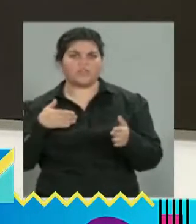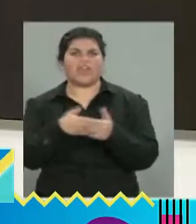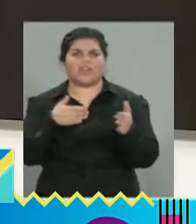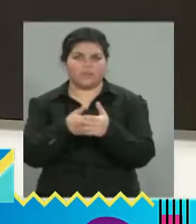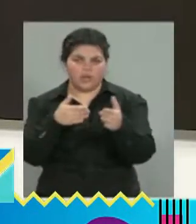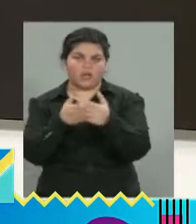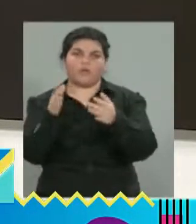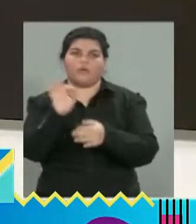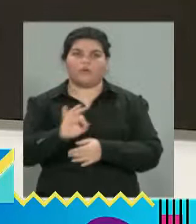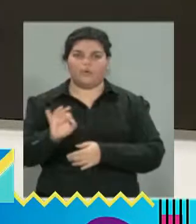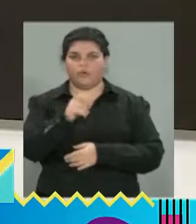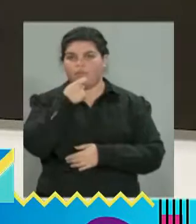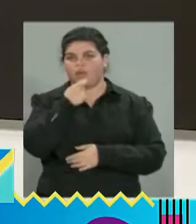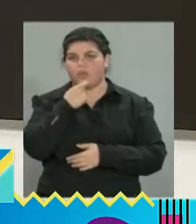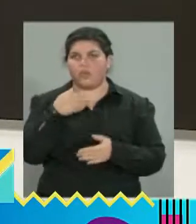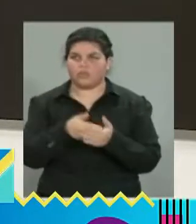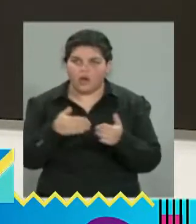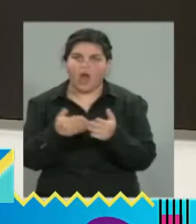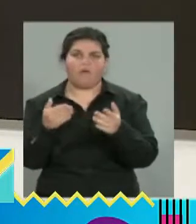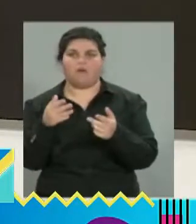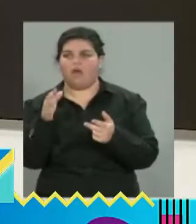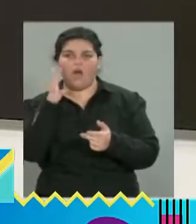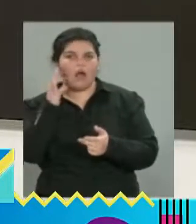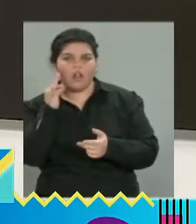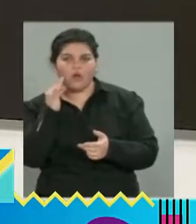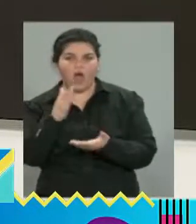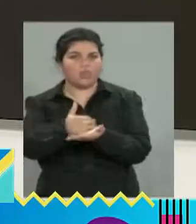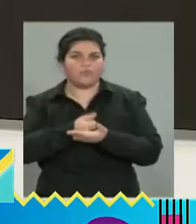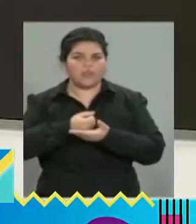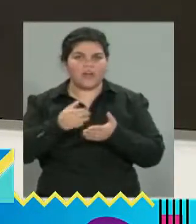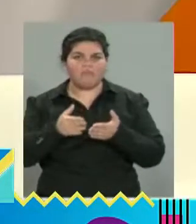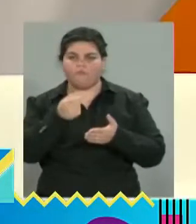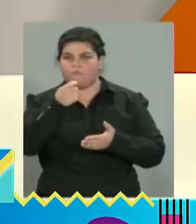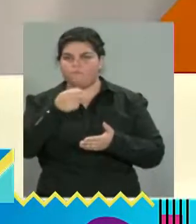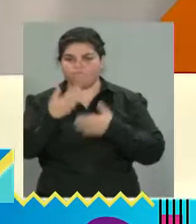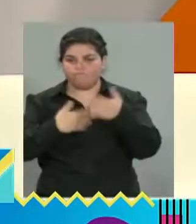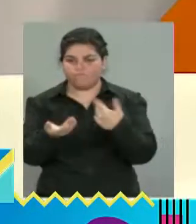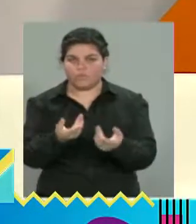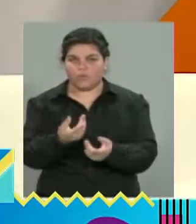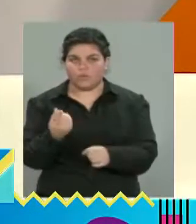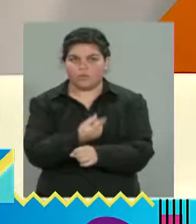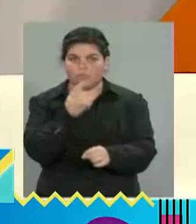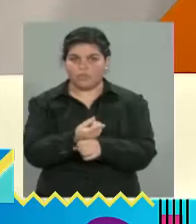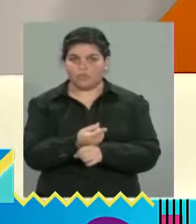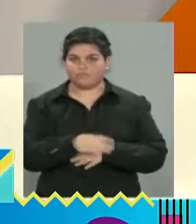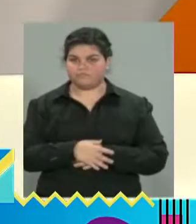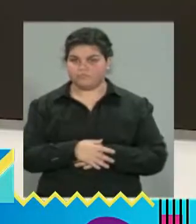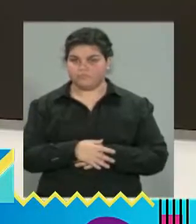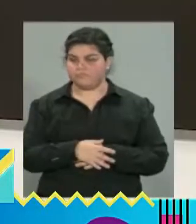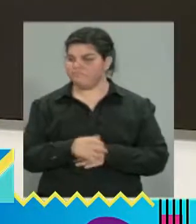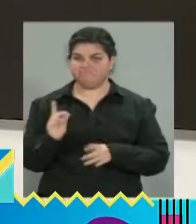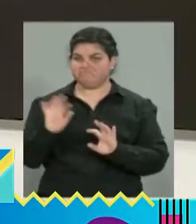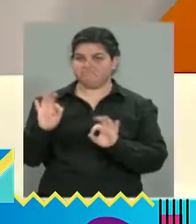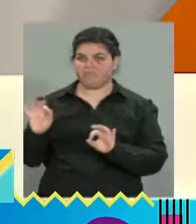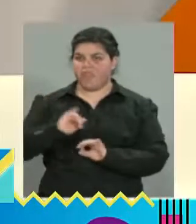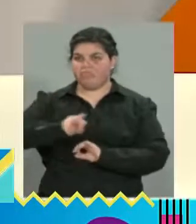que se pongan impedimentos a este tipo de requerimientos? No tenemos